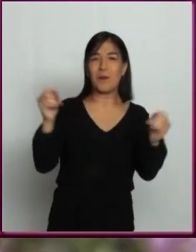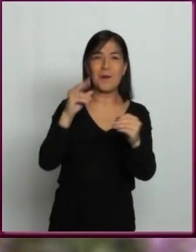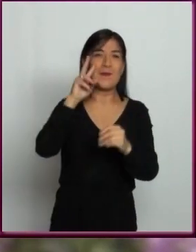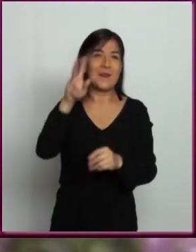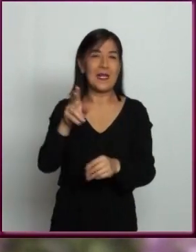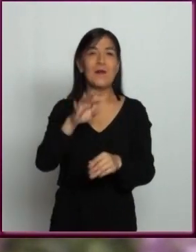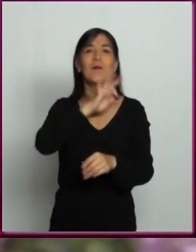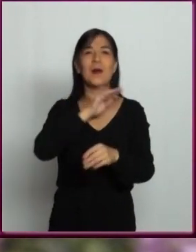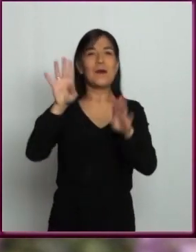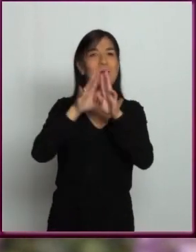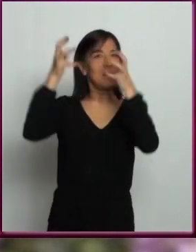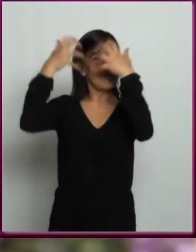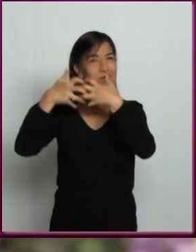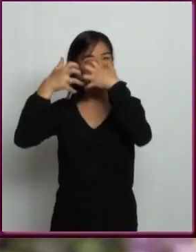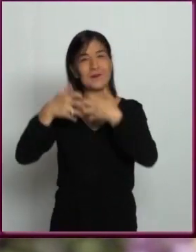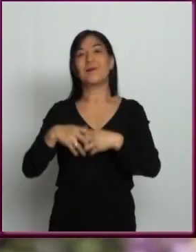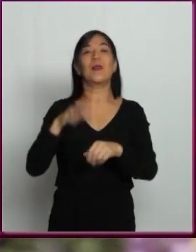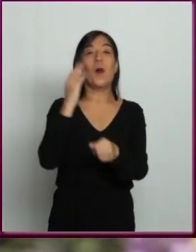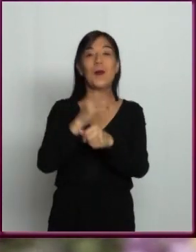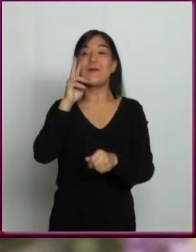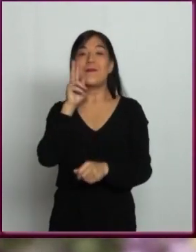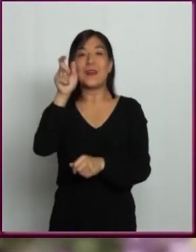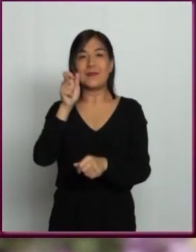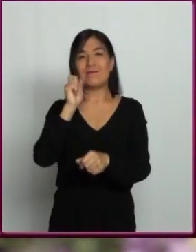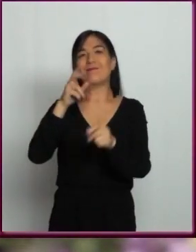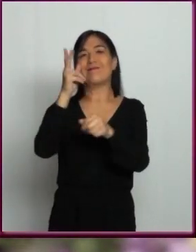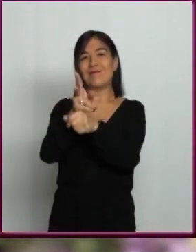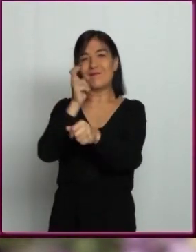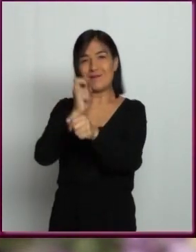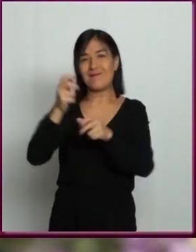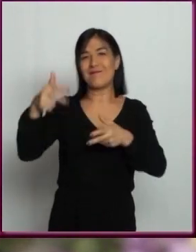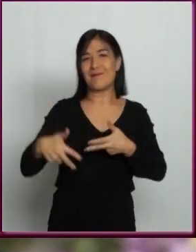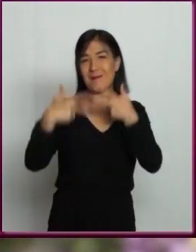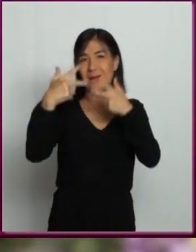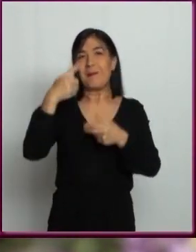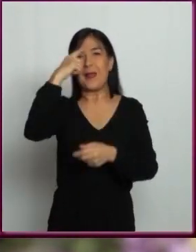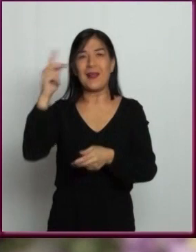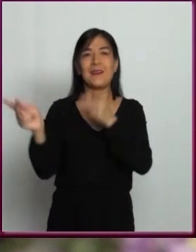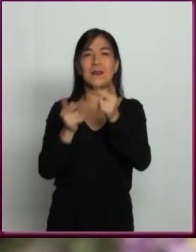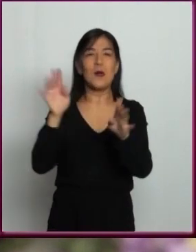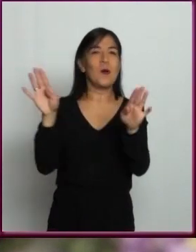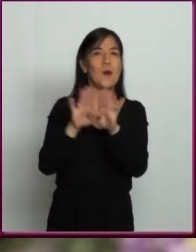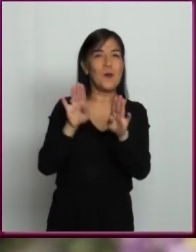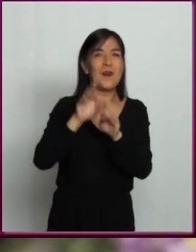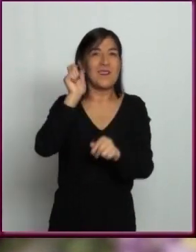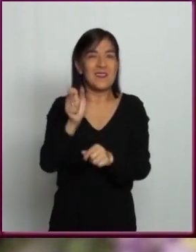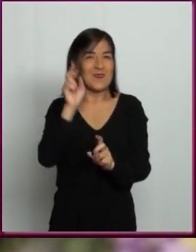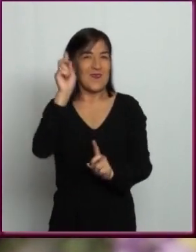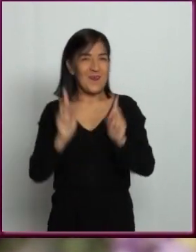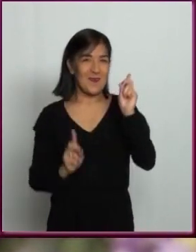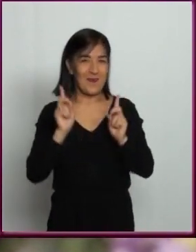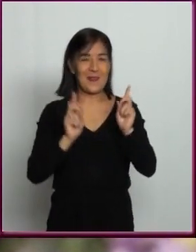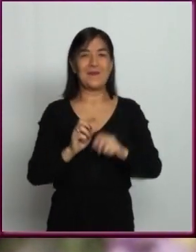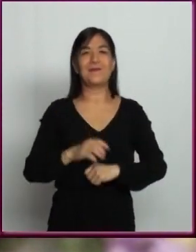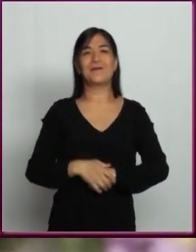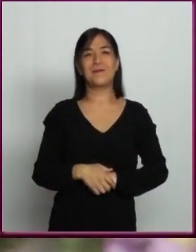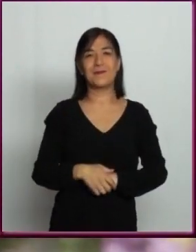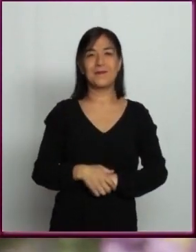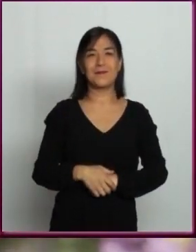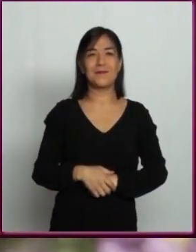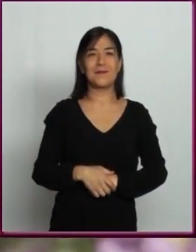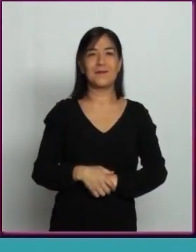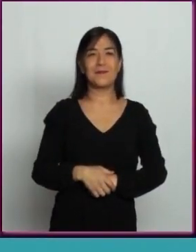procesadas. Escuchemos a nuestro siguiente invitado que terminará de resolver el enigma.